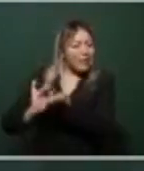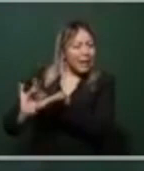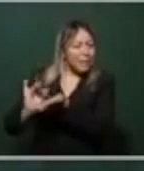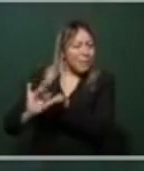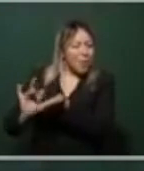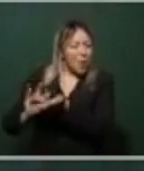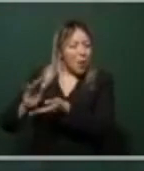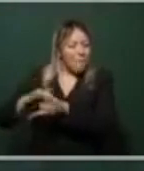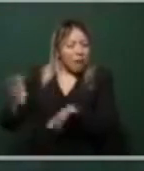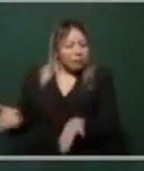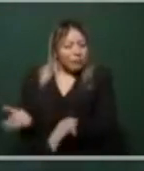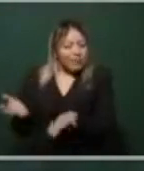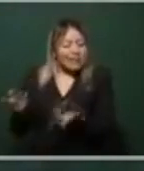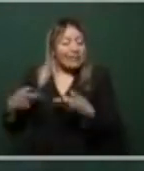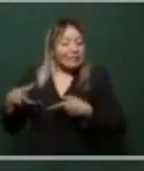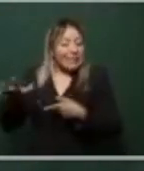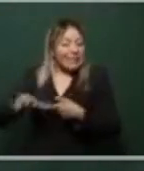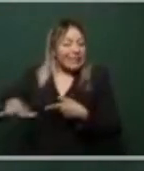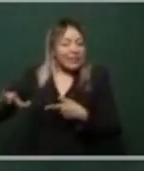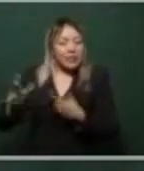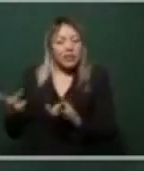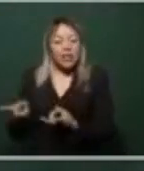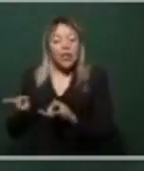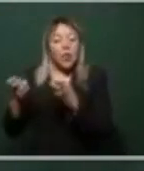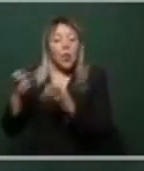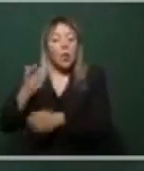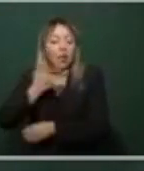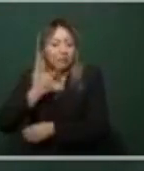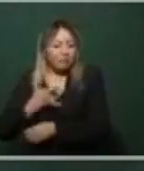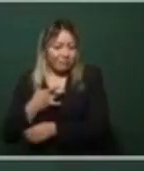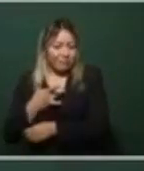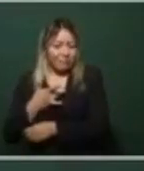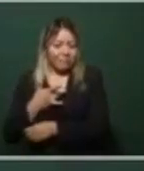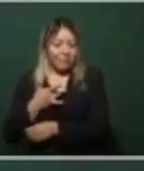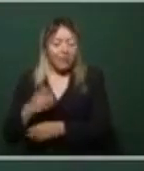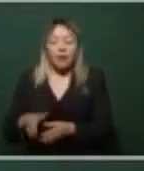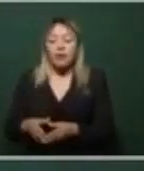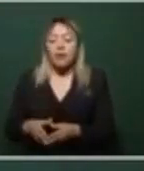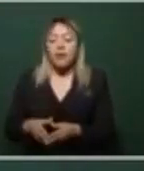dedican al robo de combustible.